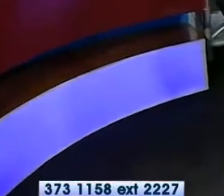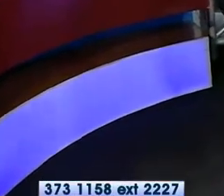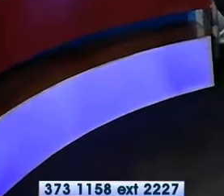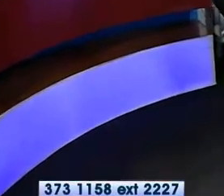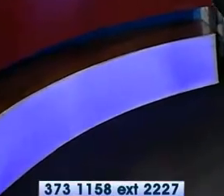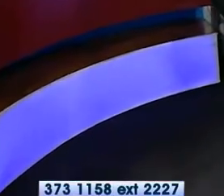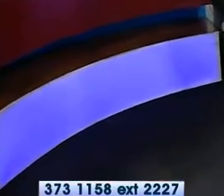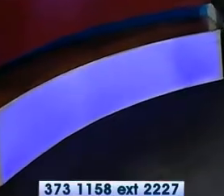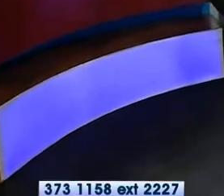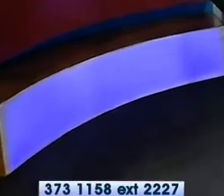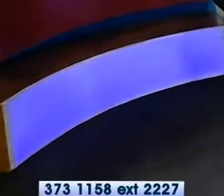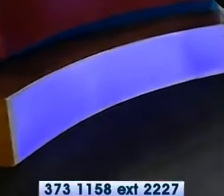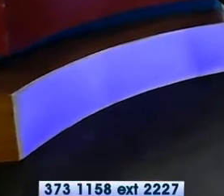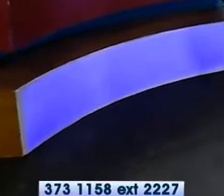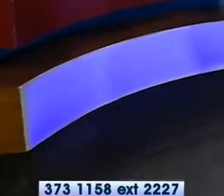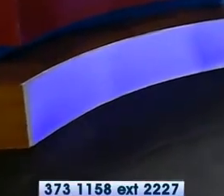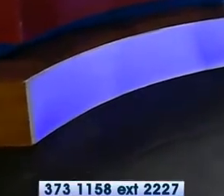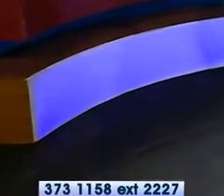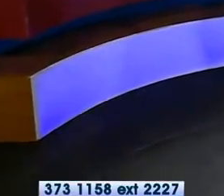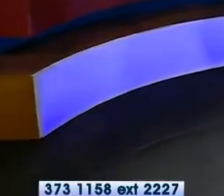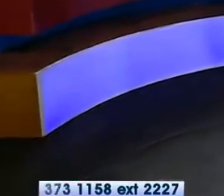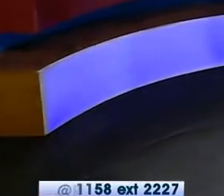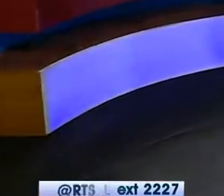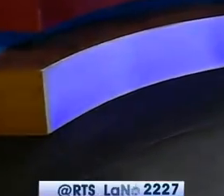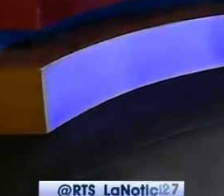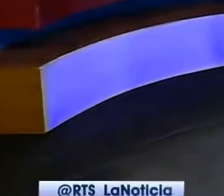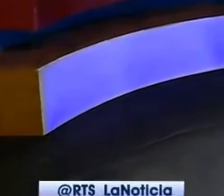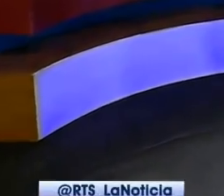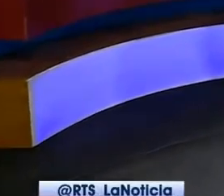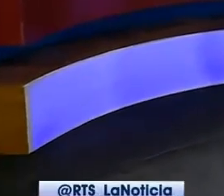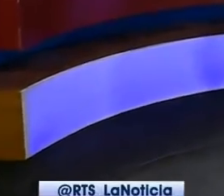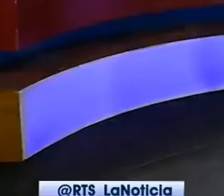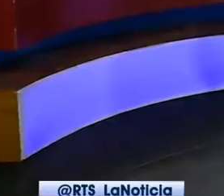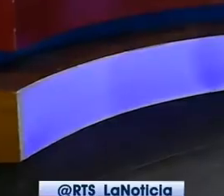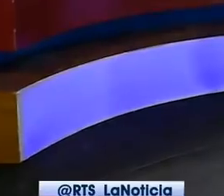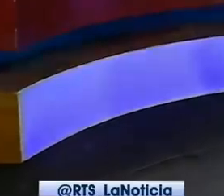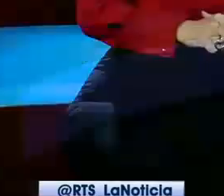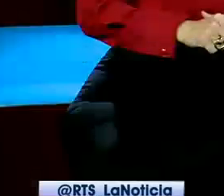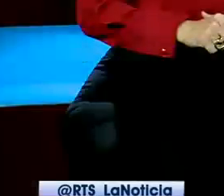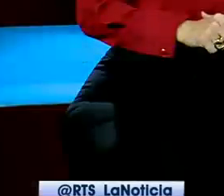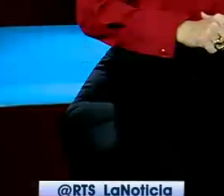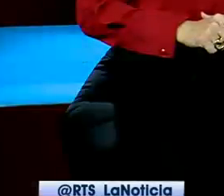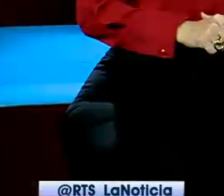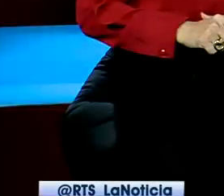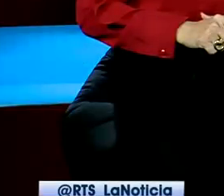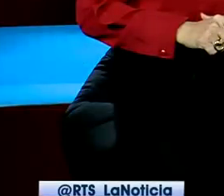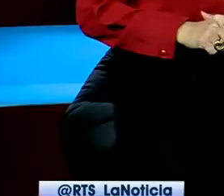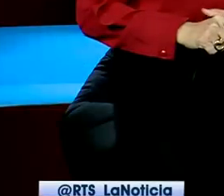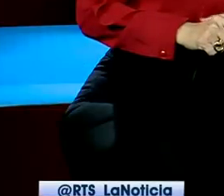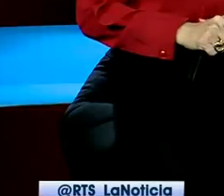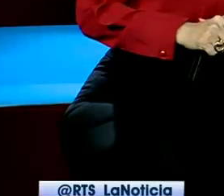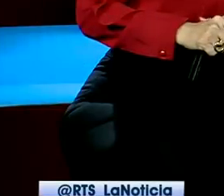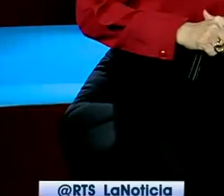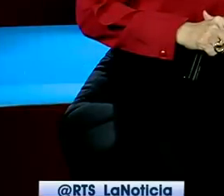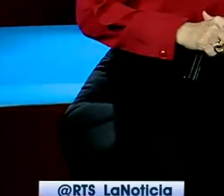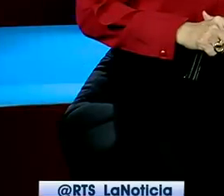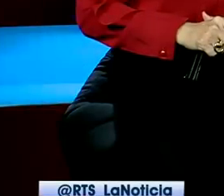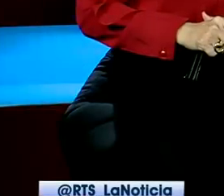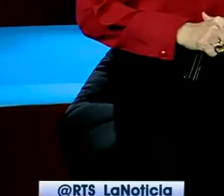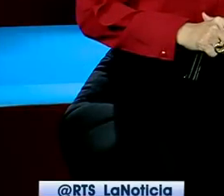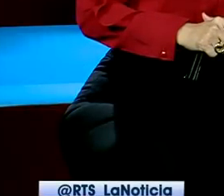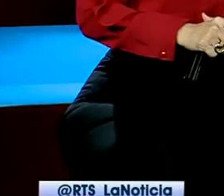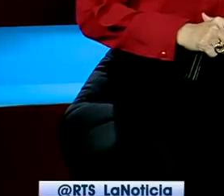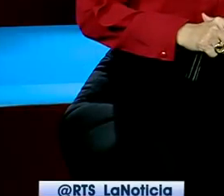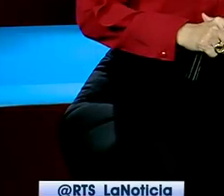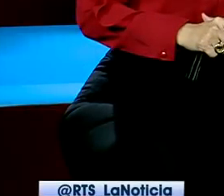Un hombre de 32 años de edad fue ahorcado en Riobamba, capital de la provincia de Chimborazo. Se presume que se